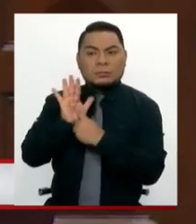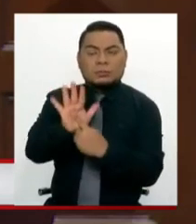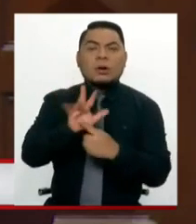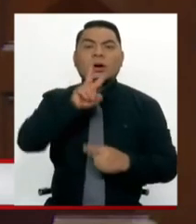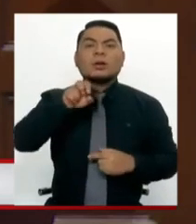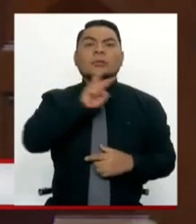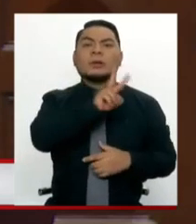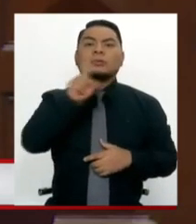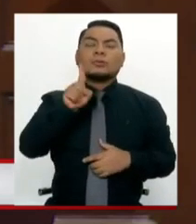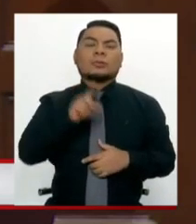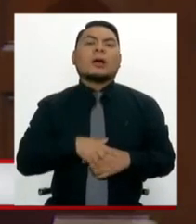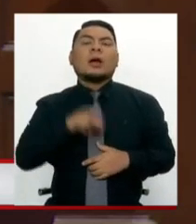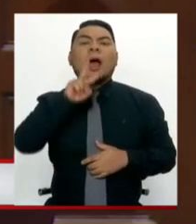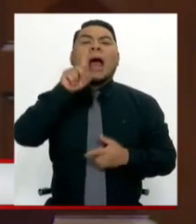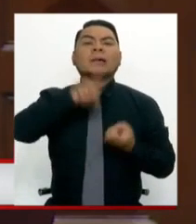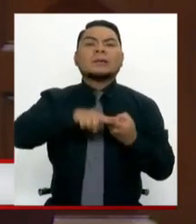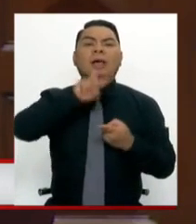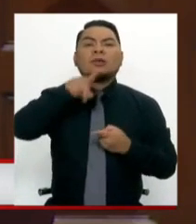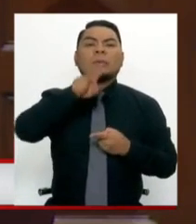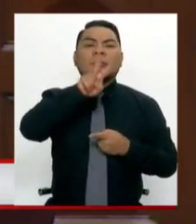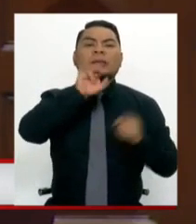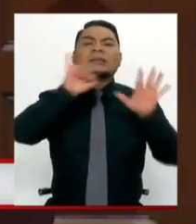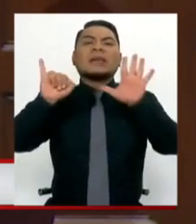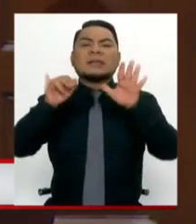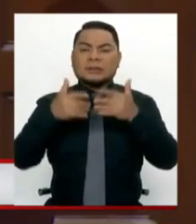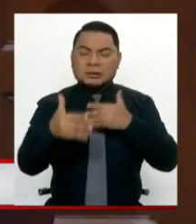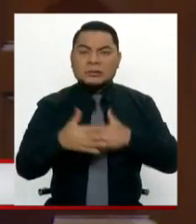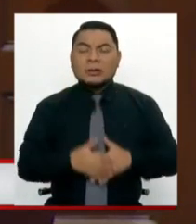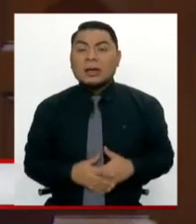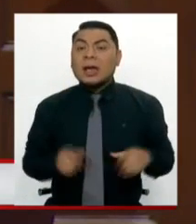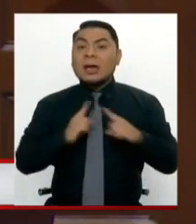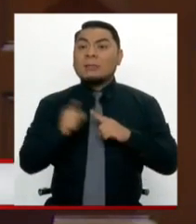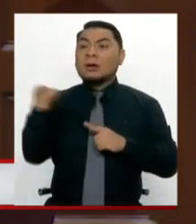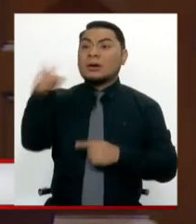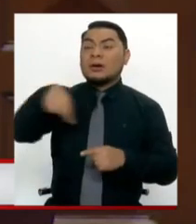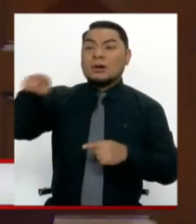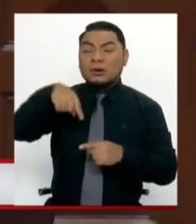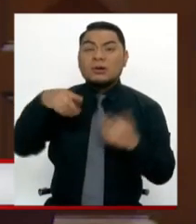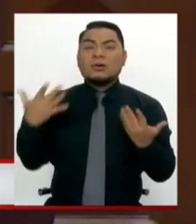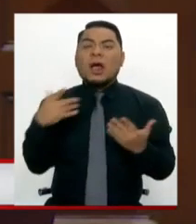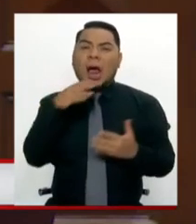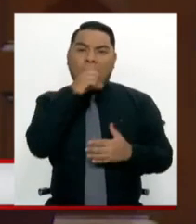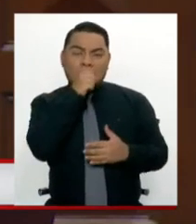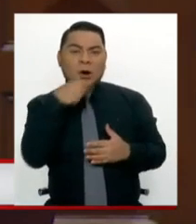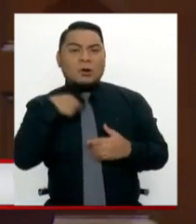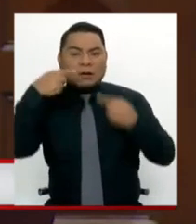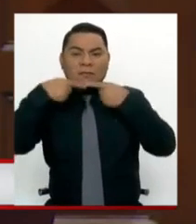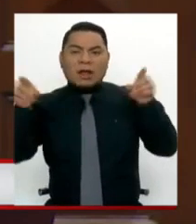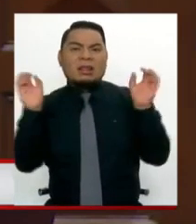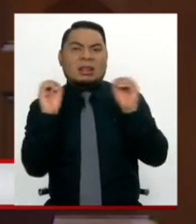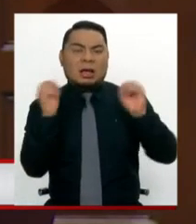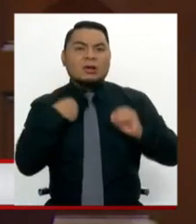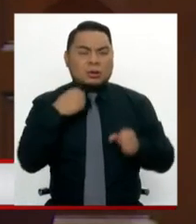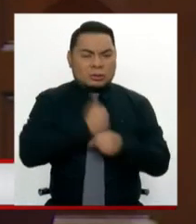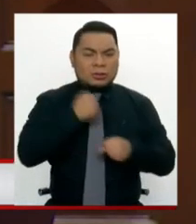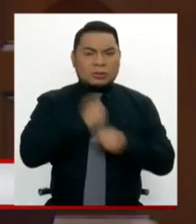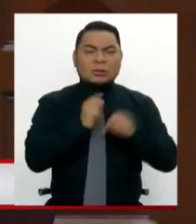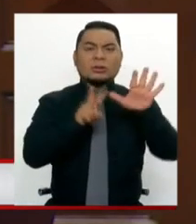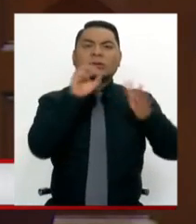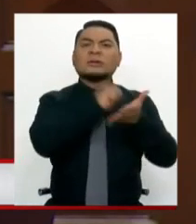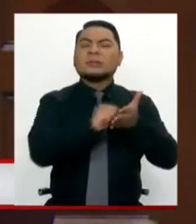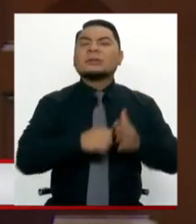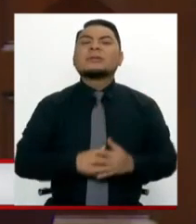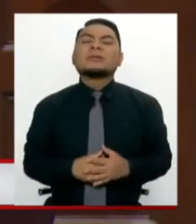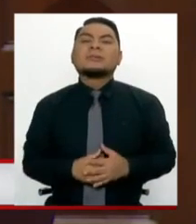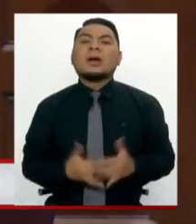el 2021-2026. Se ha ocultado lo que hemos hecho en estos 12 meses. Como